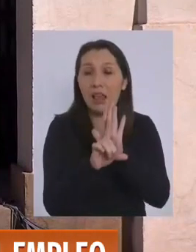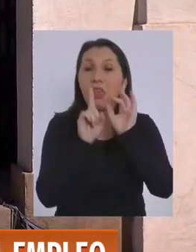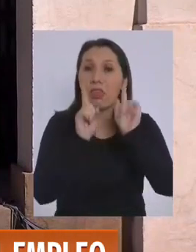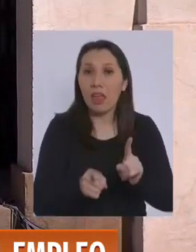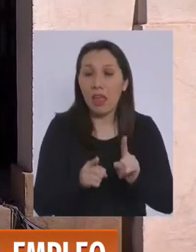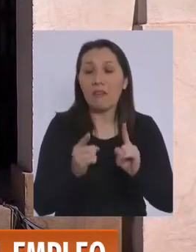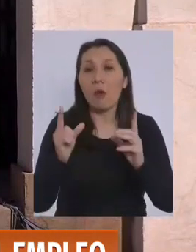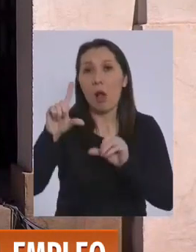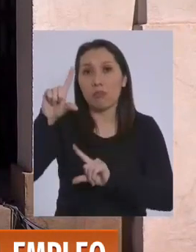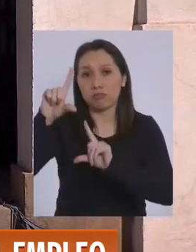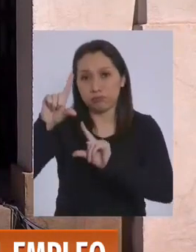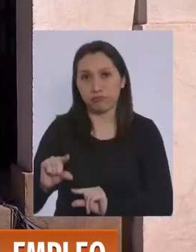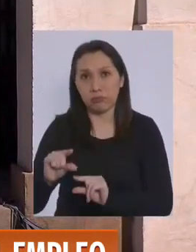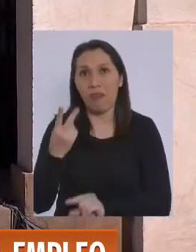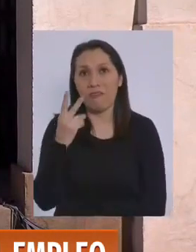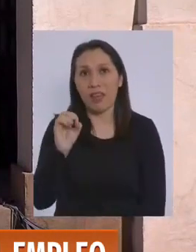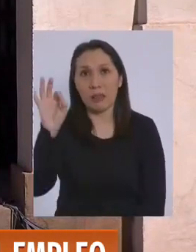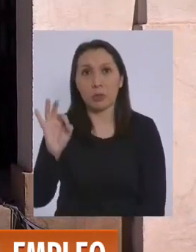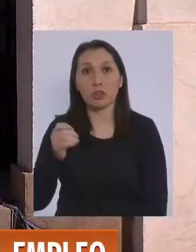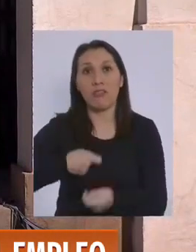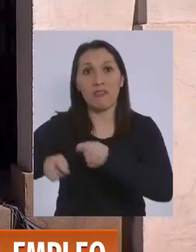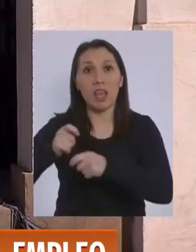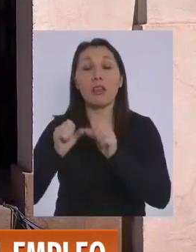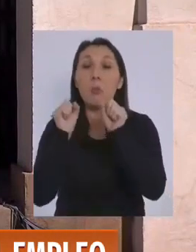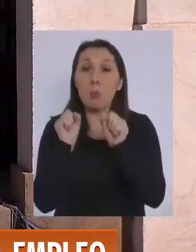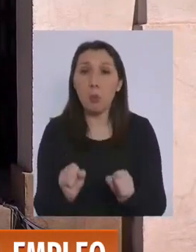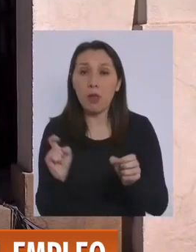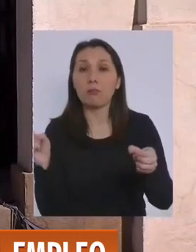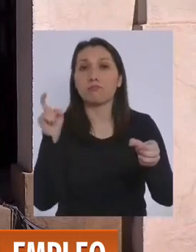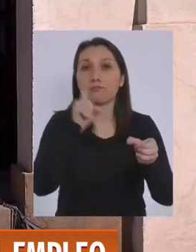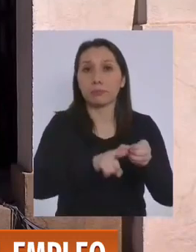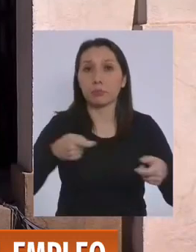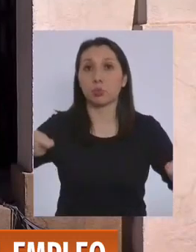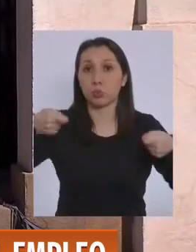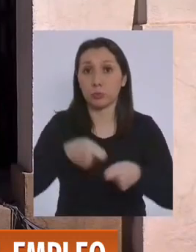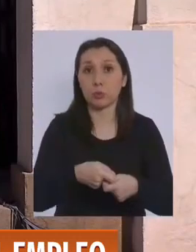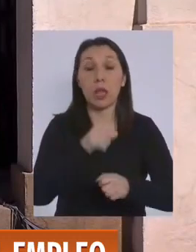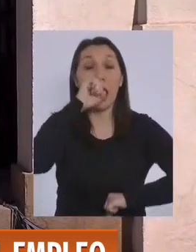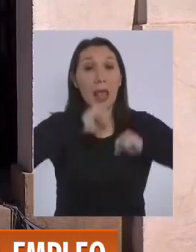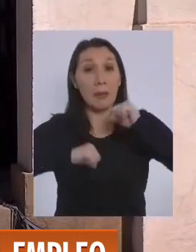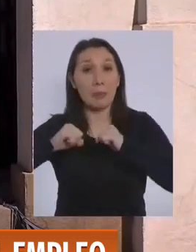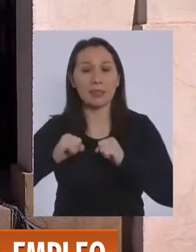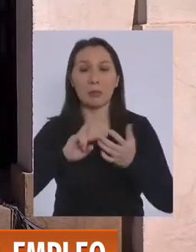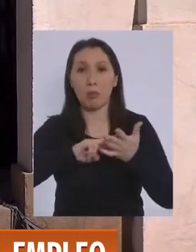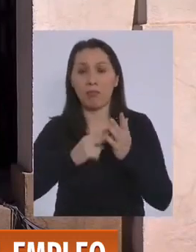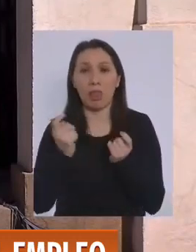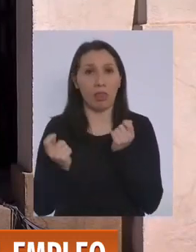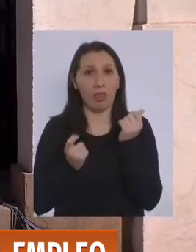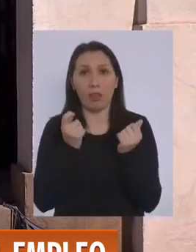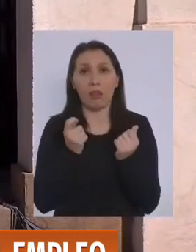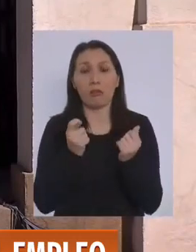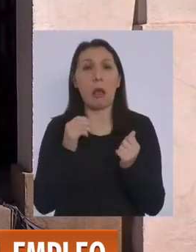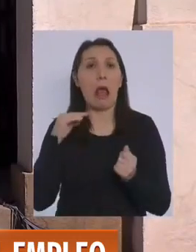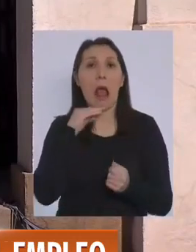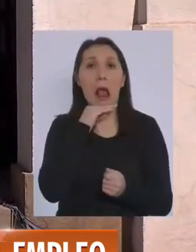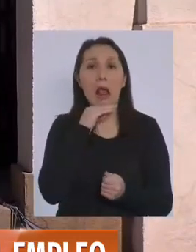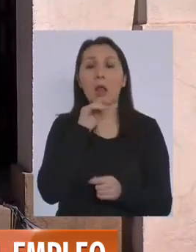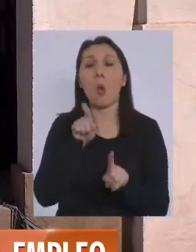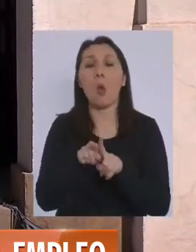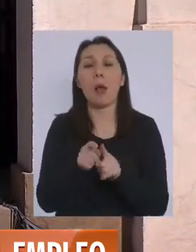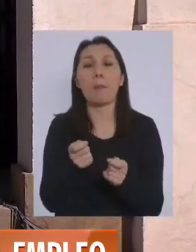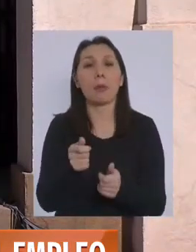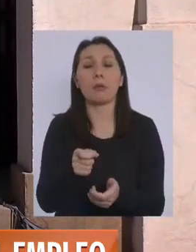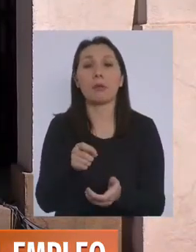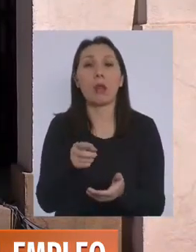haber tenido una caída de ventas de al menos un 20% para calificar al subsidio. Y esas empresas que tuvieron problemas, no es llegar y apretar un botón para